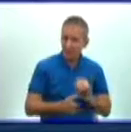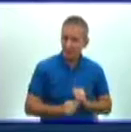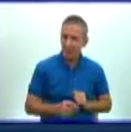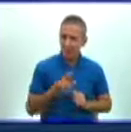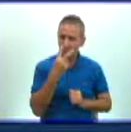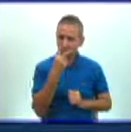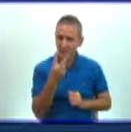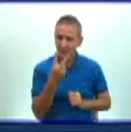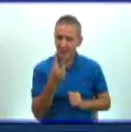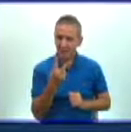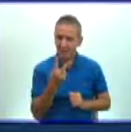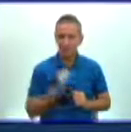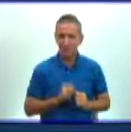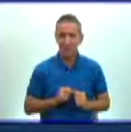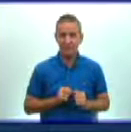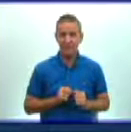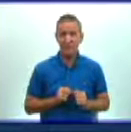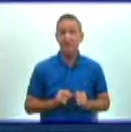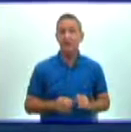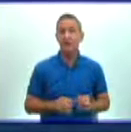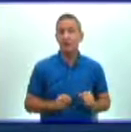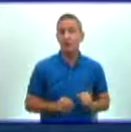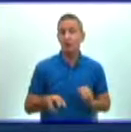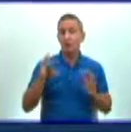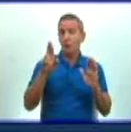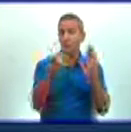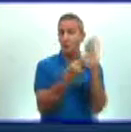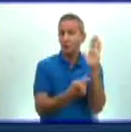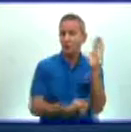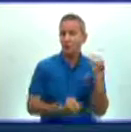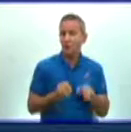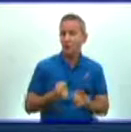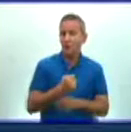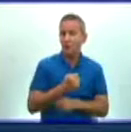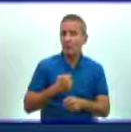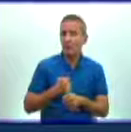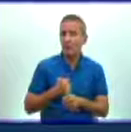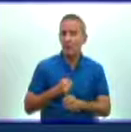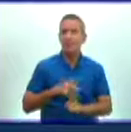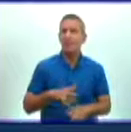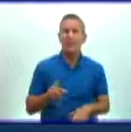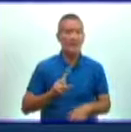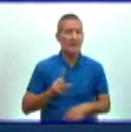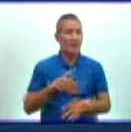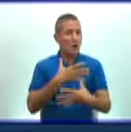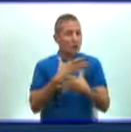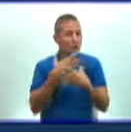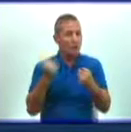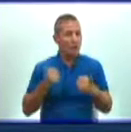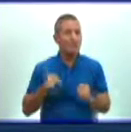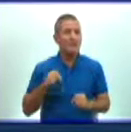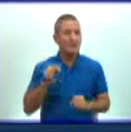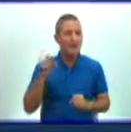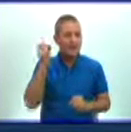ver los recursos que utilizamos para que no se pierda esa idea